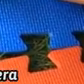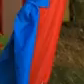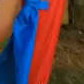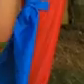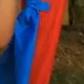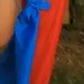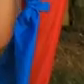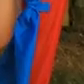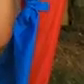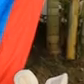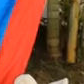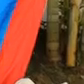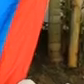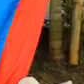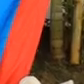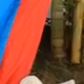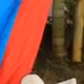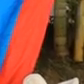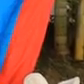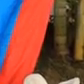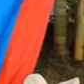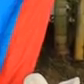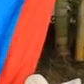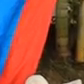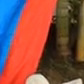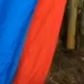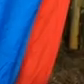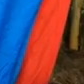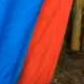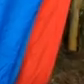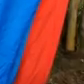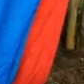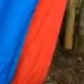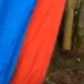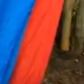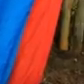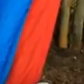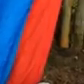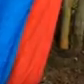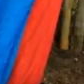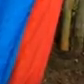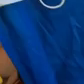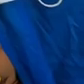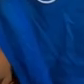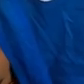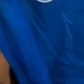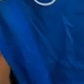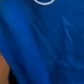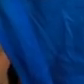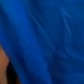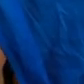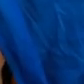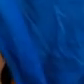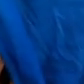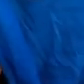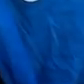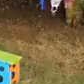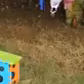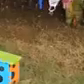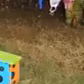muera y acabe esta pesadilla, declarar un día al año, Día de la